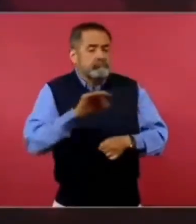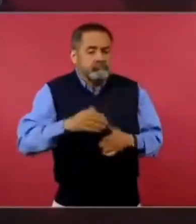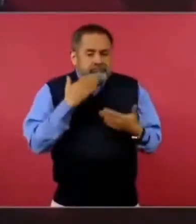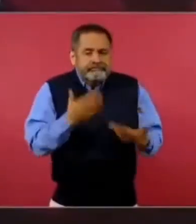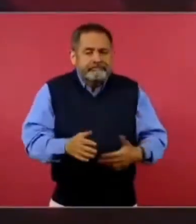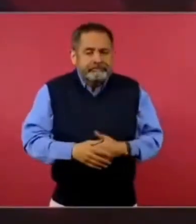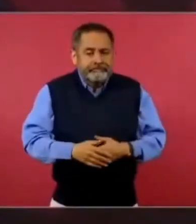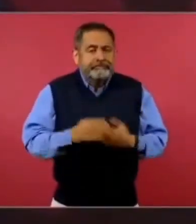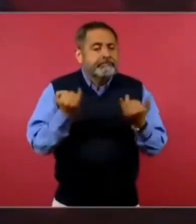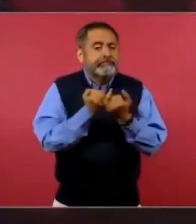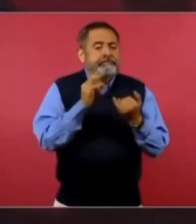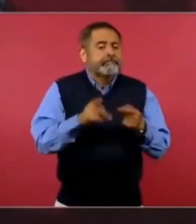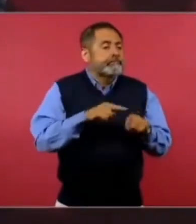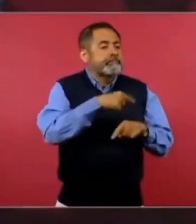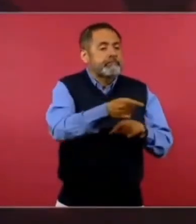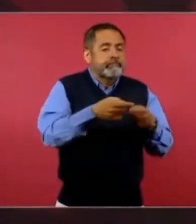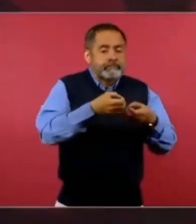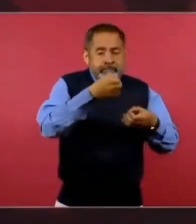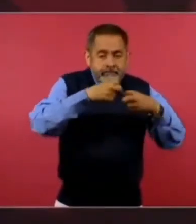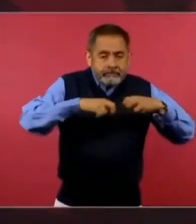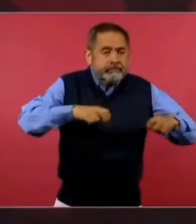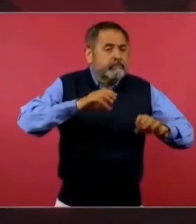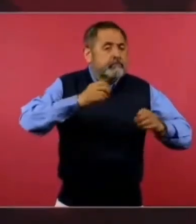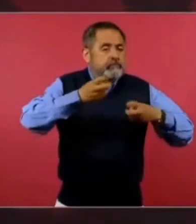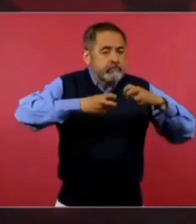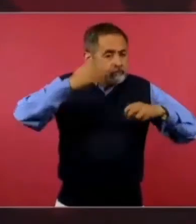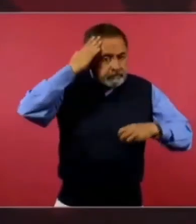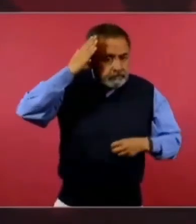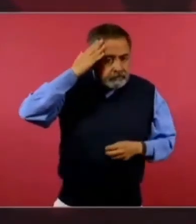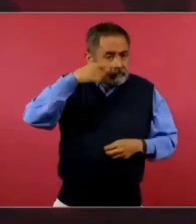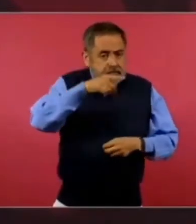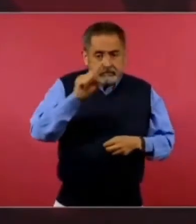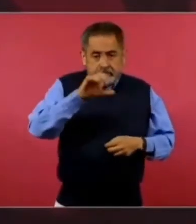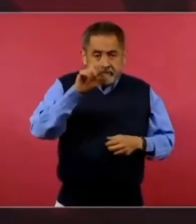los magistrados y lo mismo los ministros.